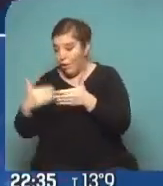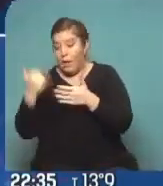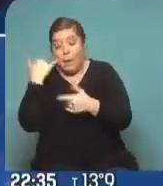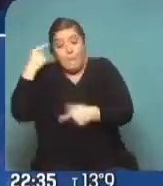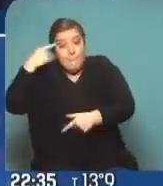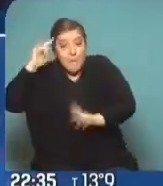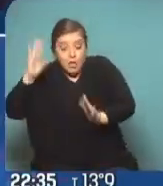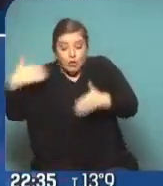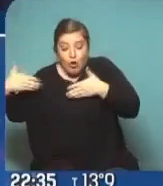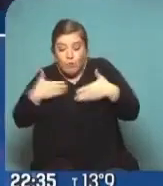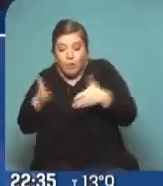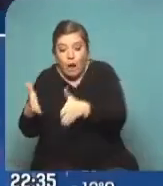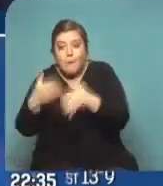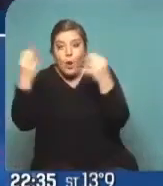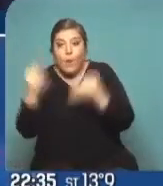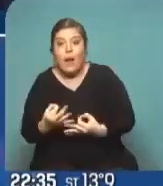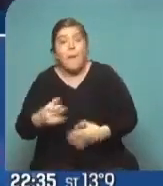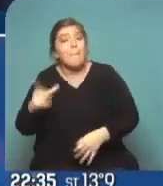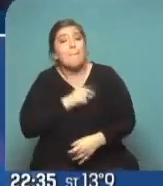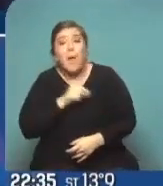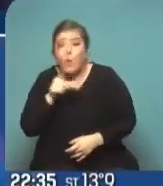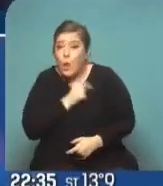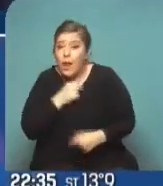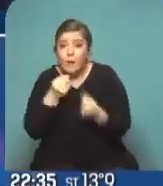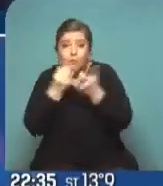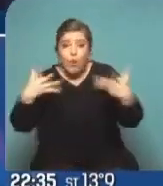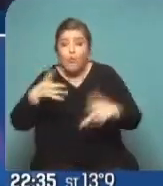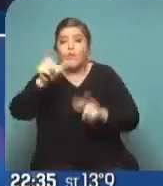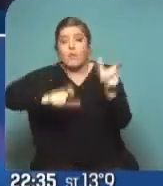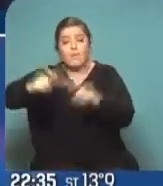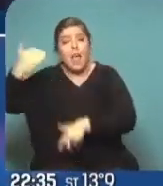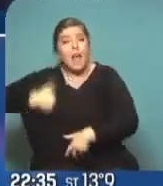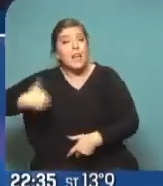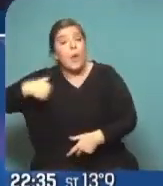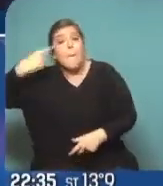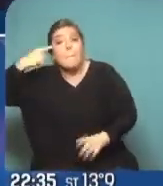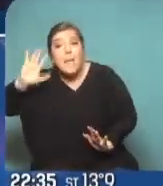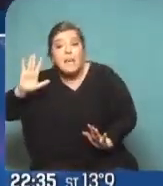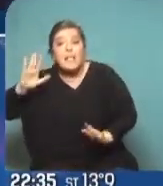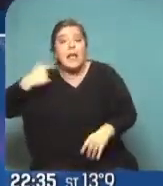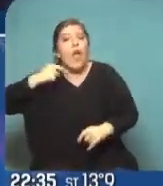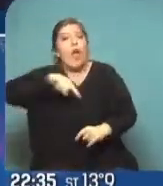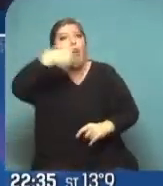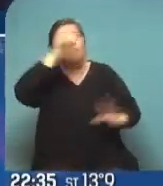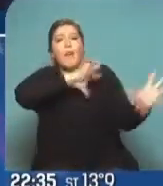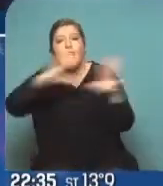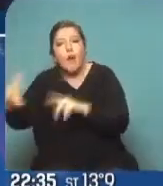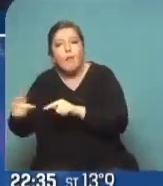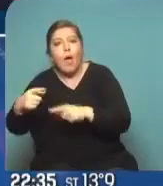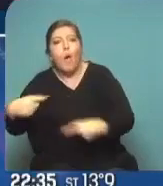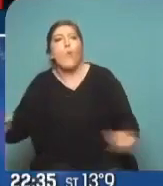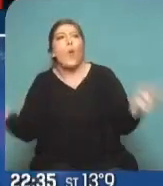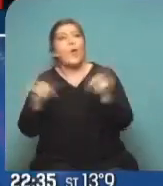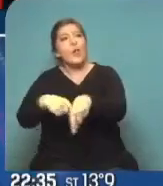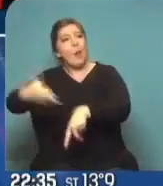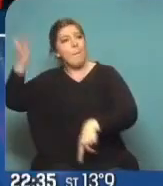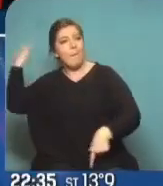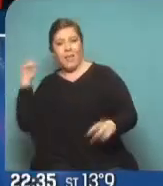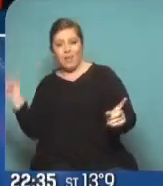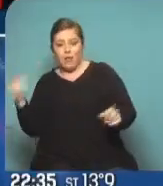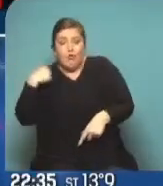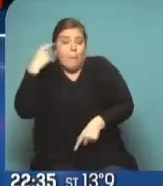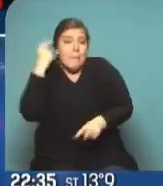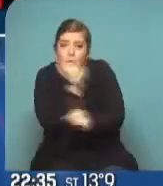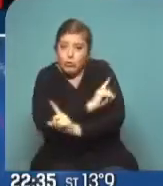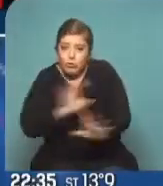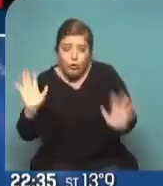alma que haya habido tantos argentinos que crean que hay una alternativa volviendo al pasado. Yo creo que no la hay,